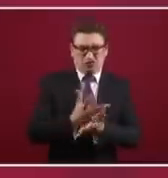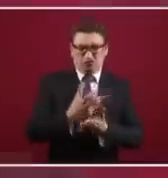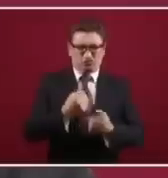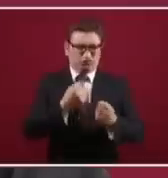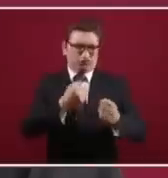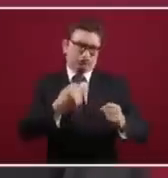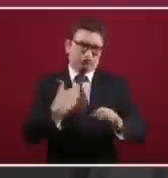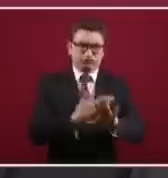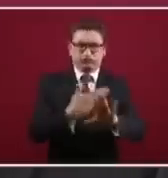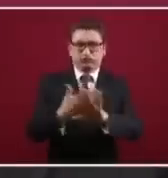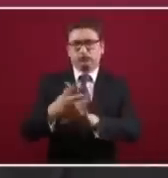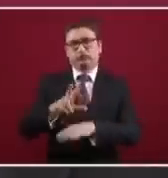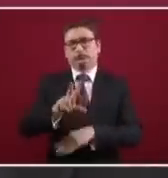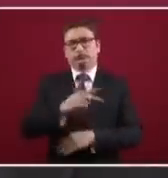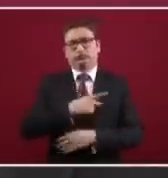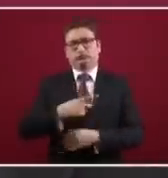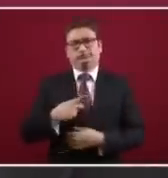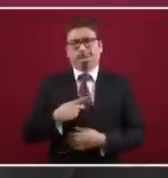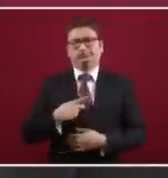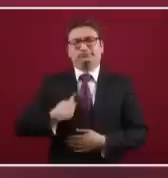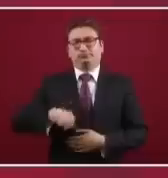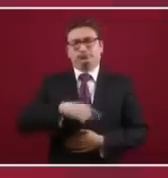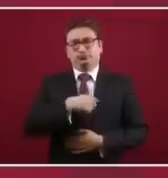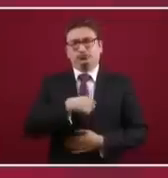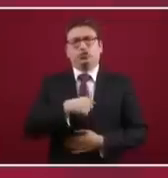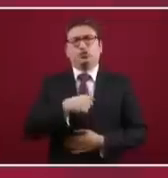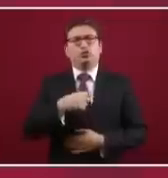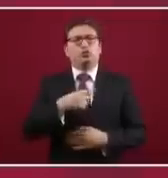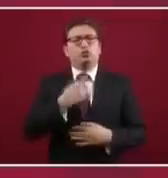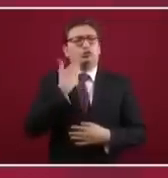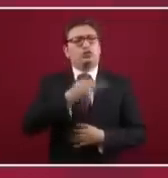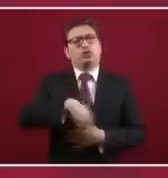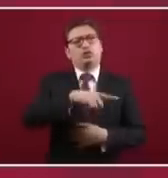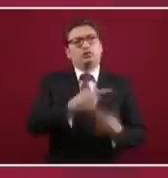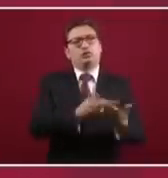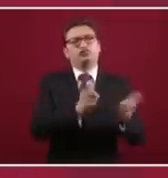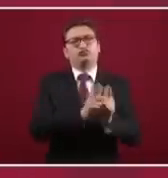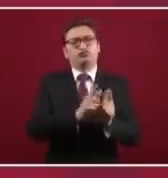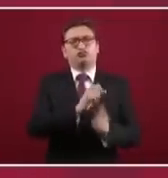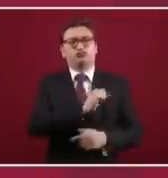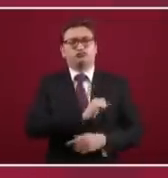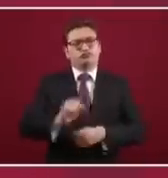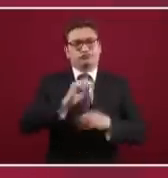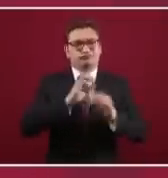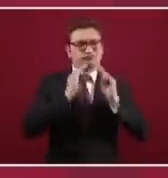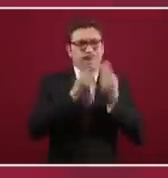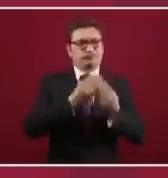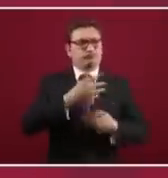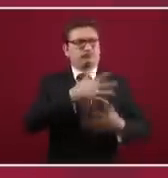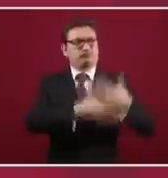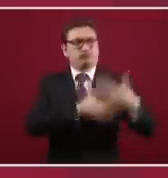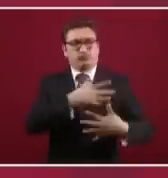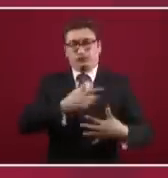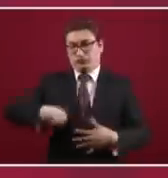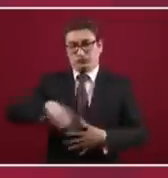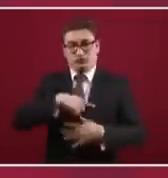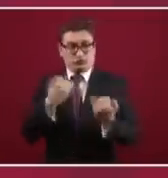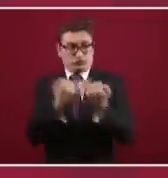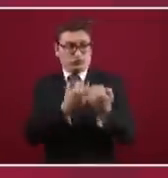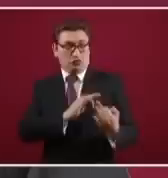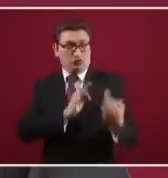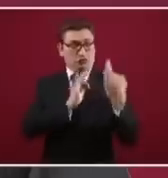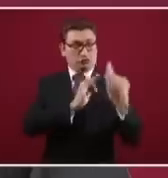Consideramos que no debe de enfrentarse la violencia con la violencia.